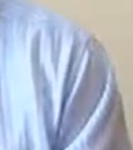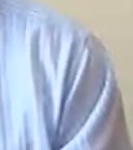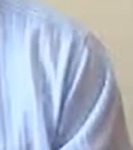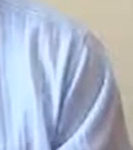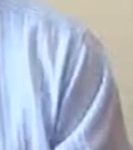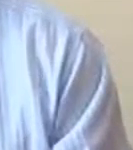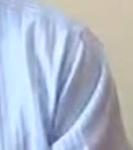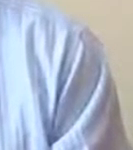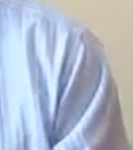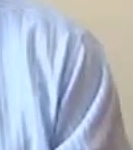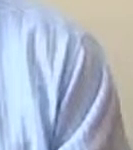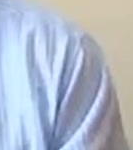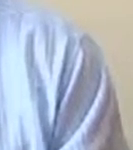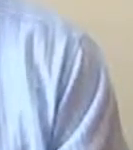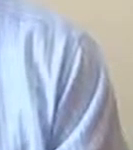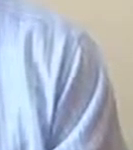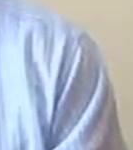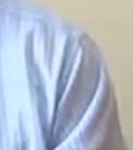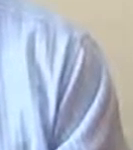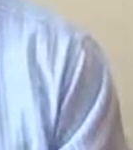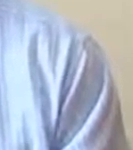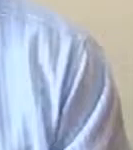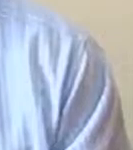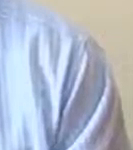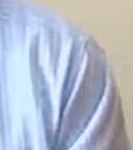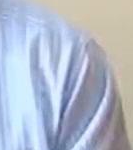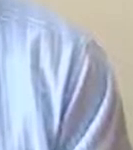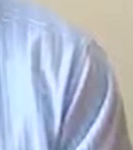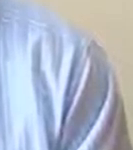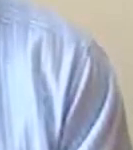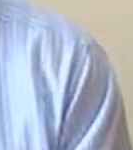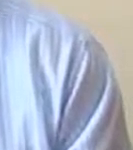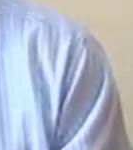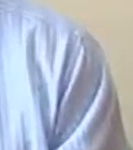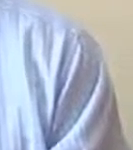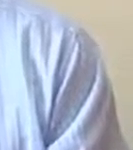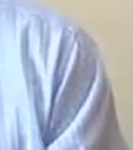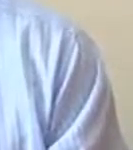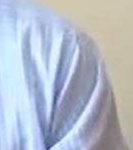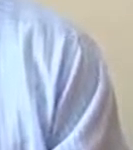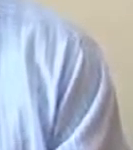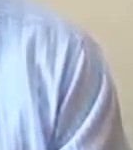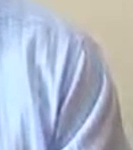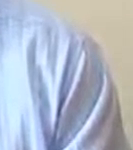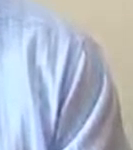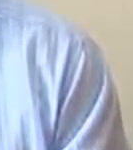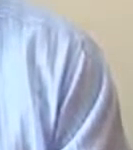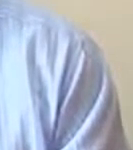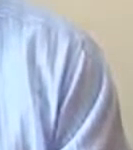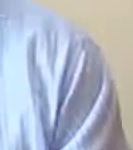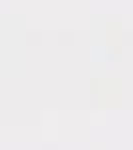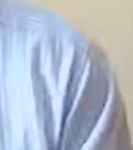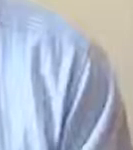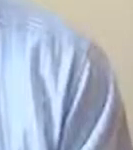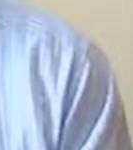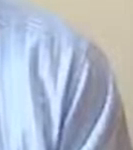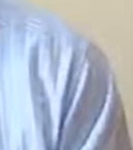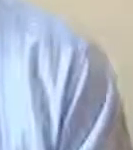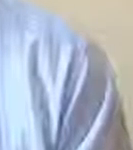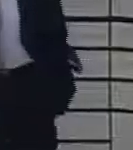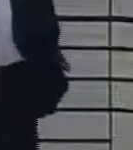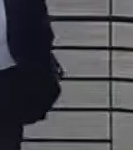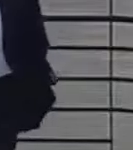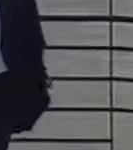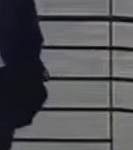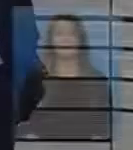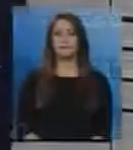serio, porque el que rebaje la tasa de crecimiento de China determina que se frenen las importaciones, por ejemplo, de